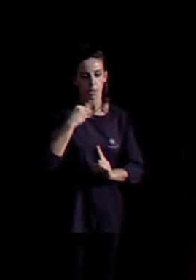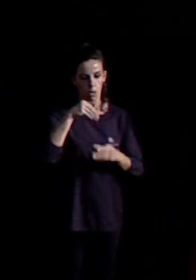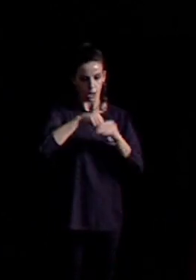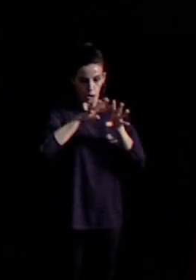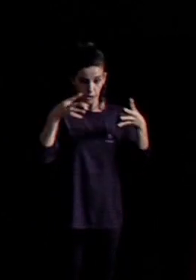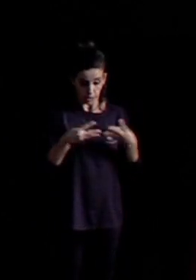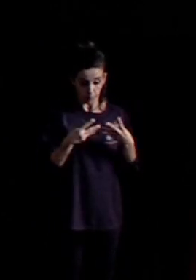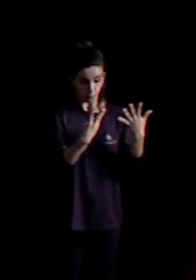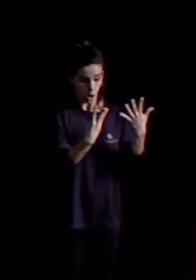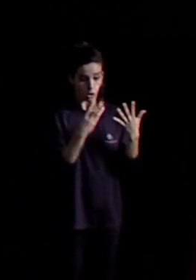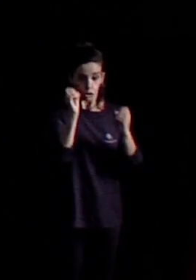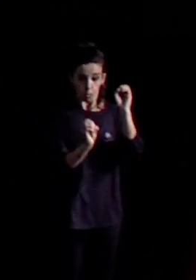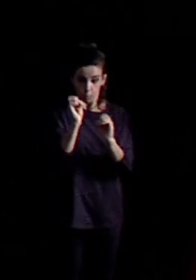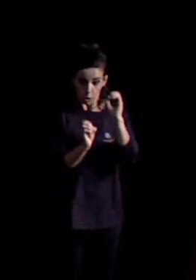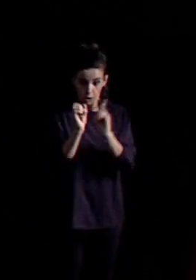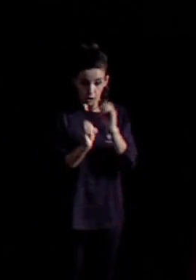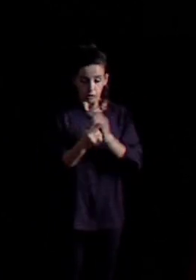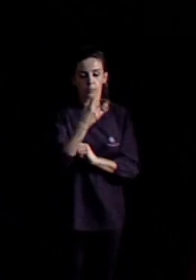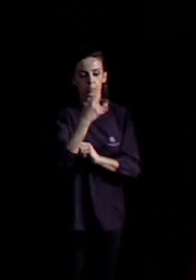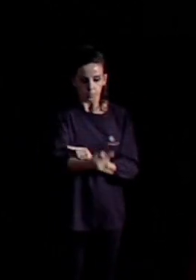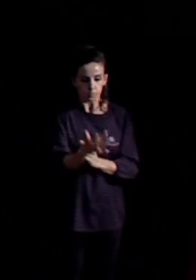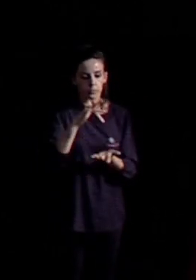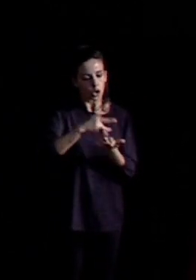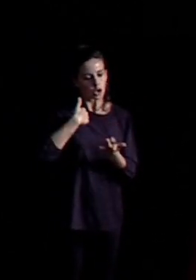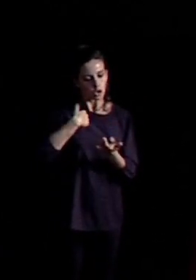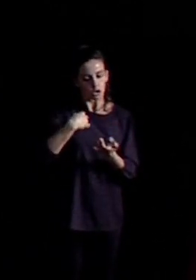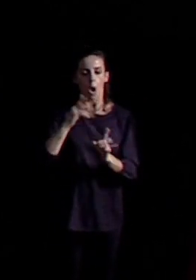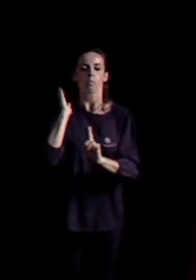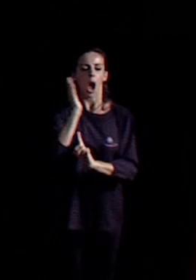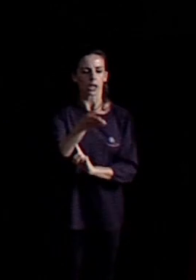un 8% confesó haber atacado cibernéticamente a otros jóvenes.